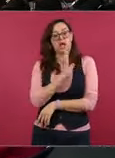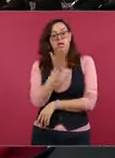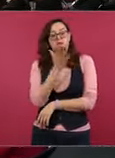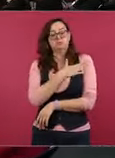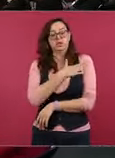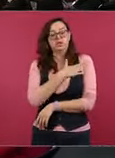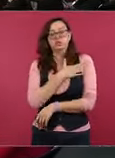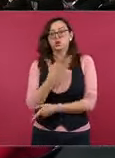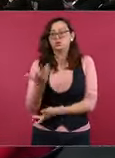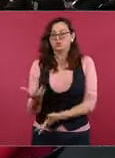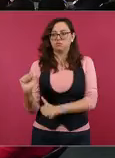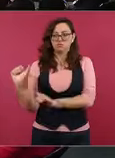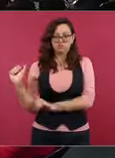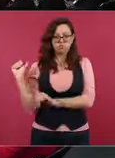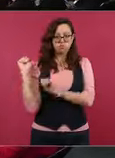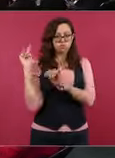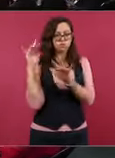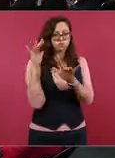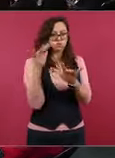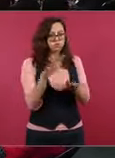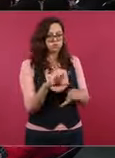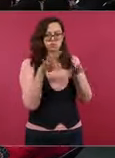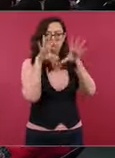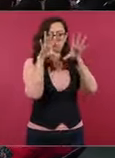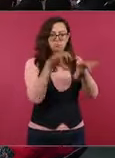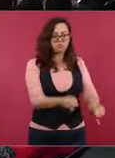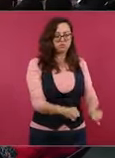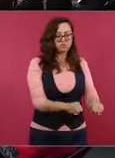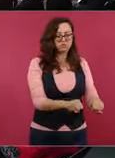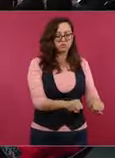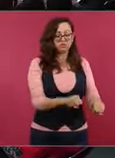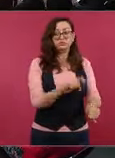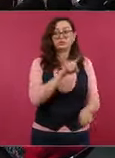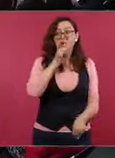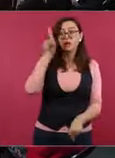Carlos V le pidió que explorara